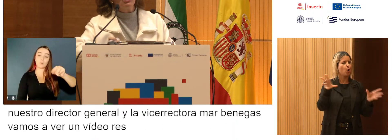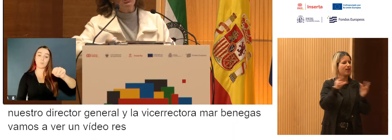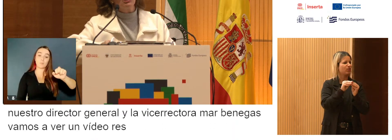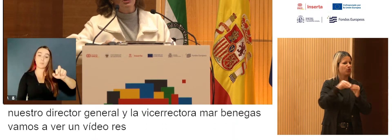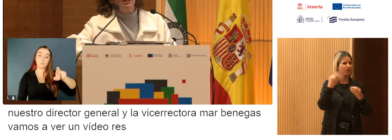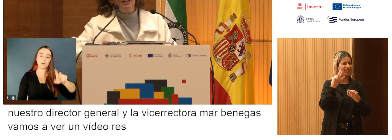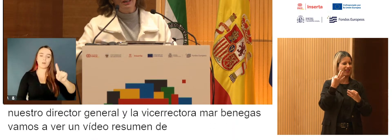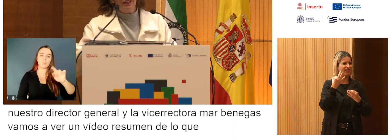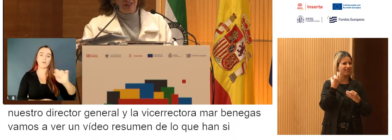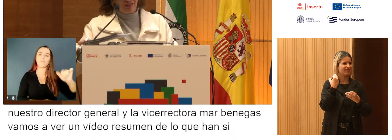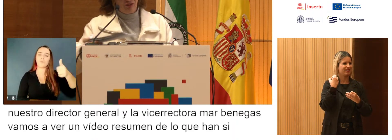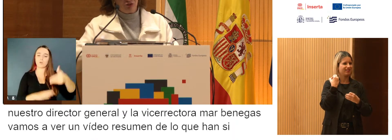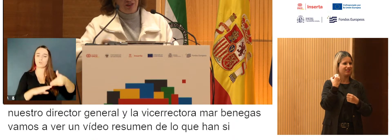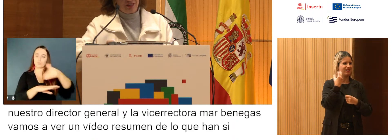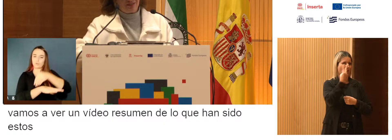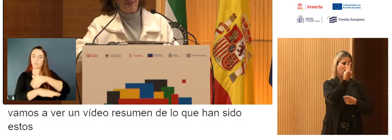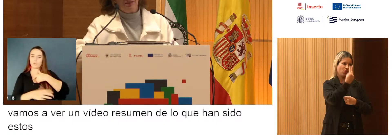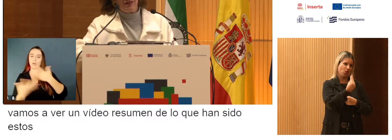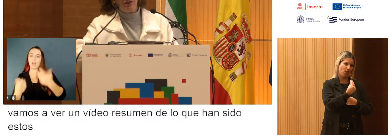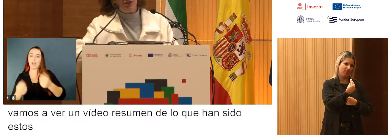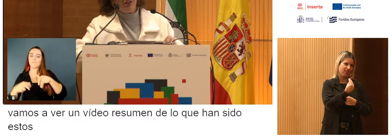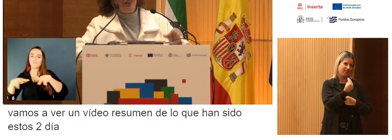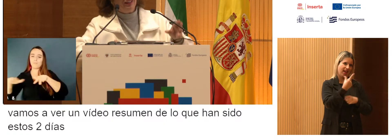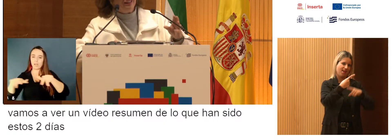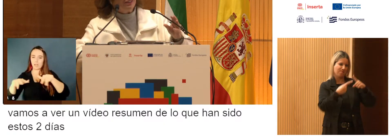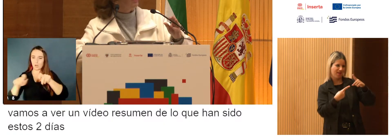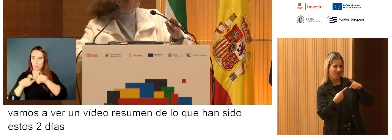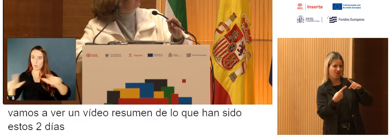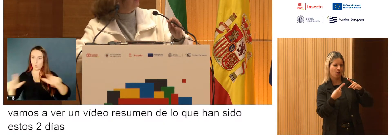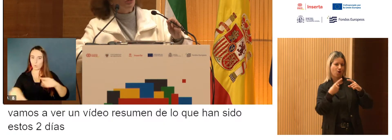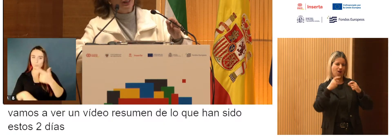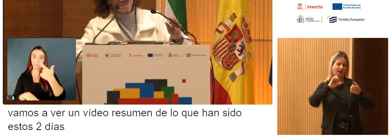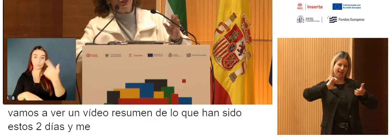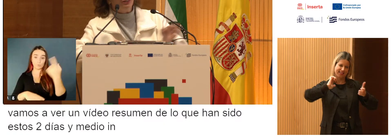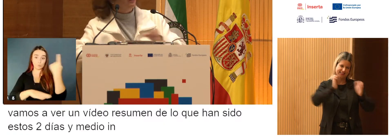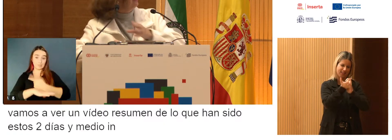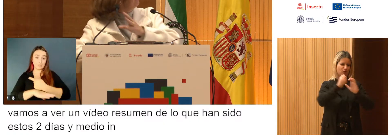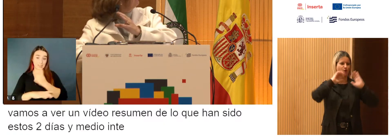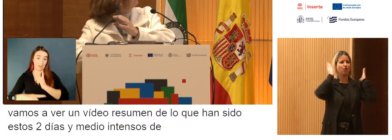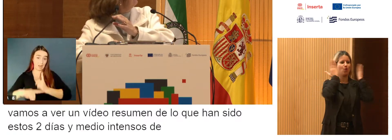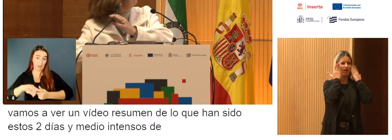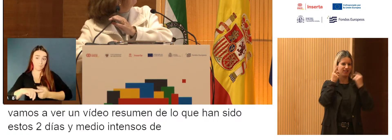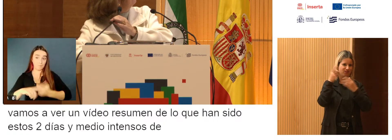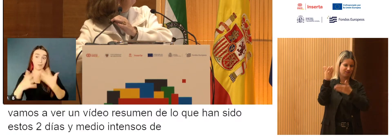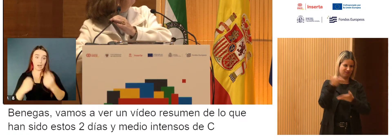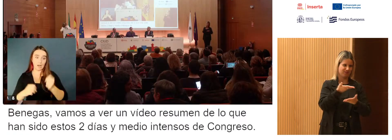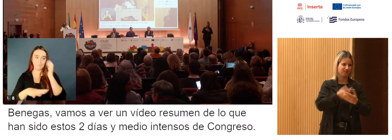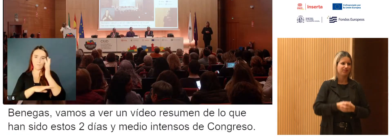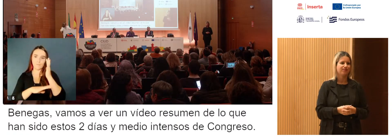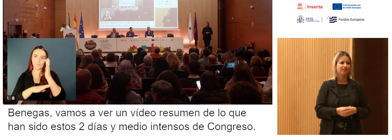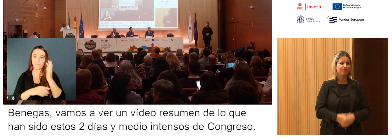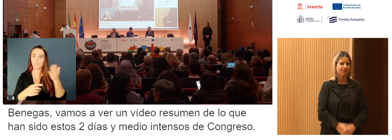sido estos 2 días y medio intensos de congreso.